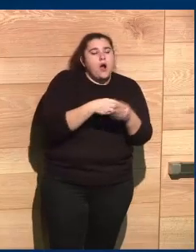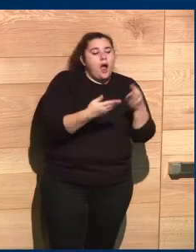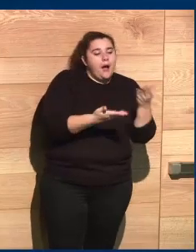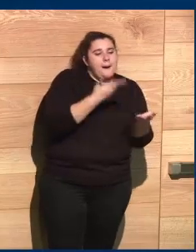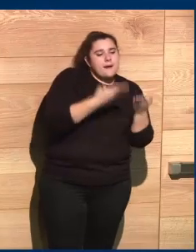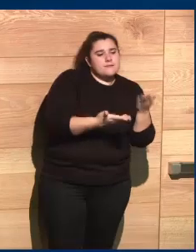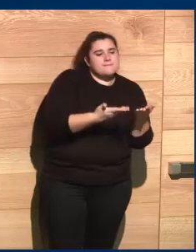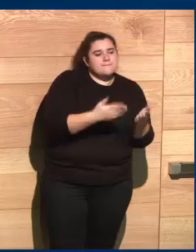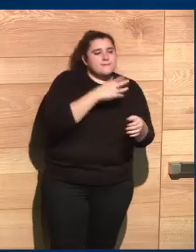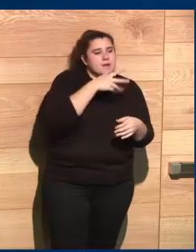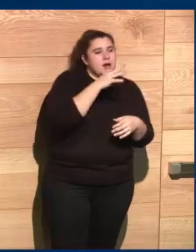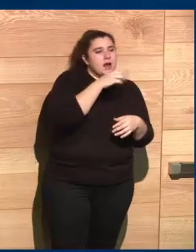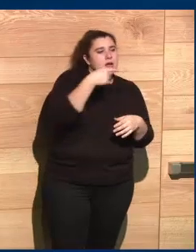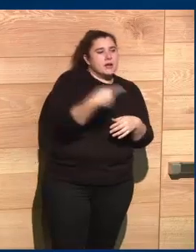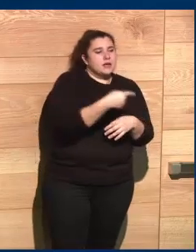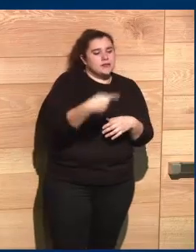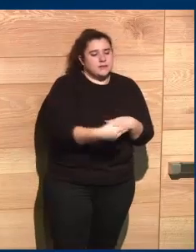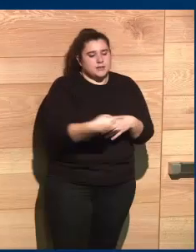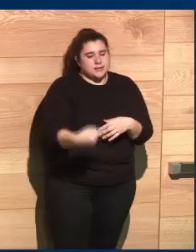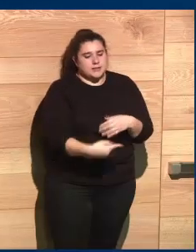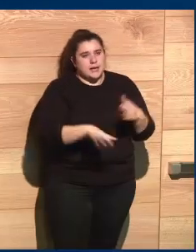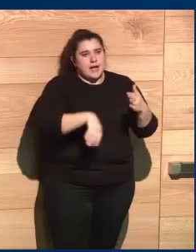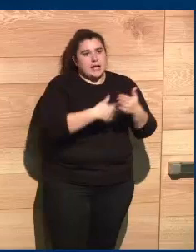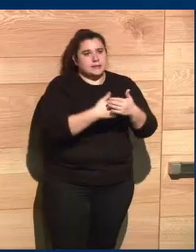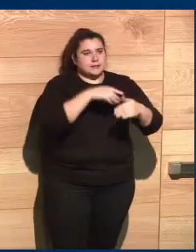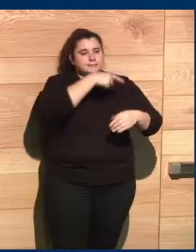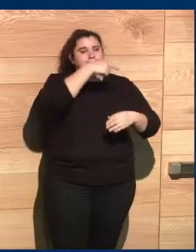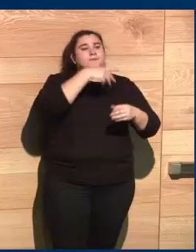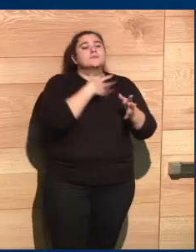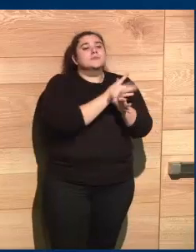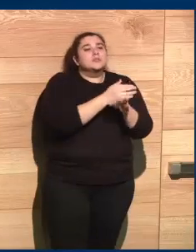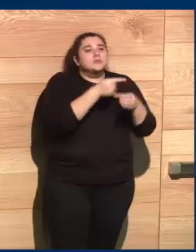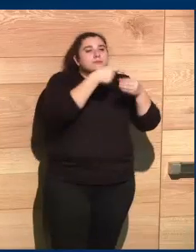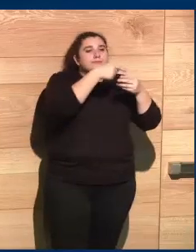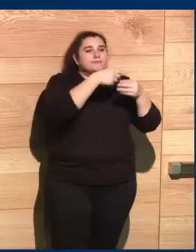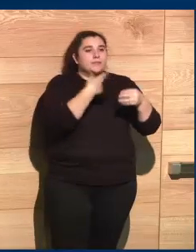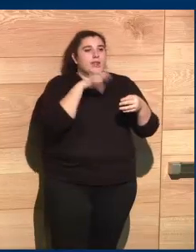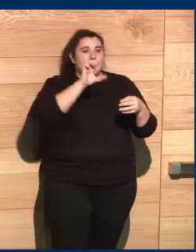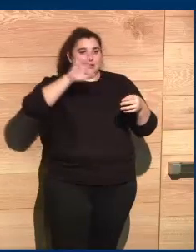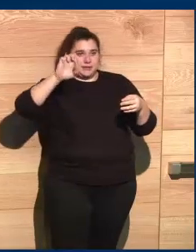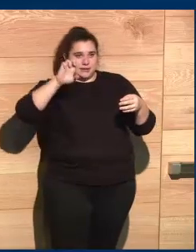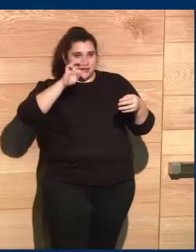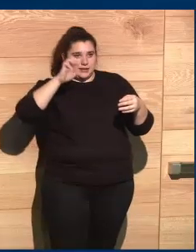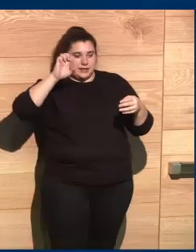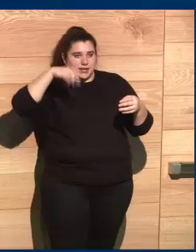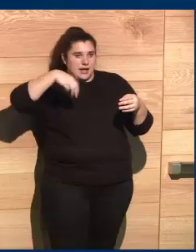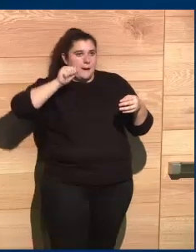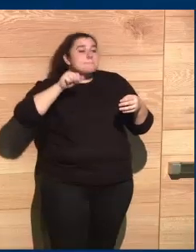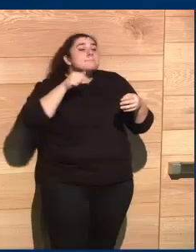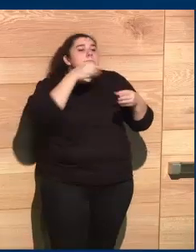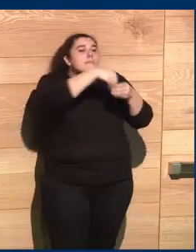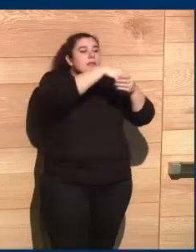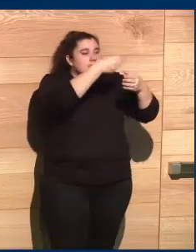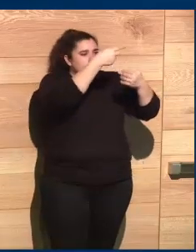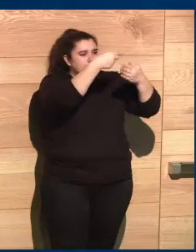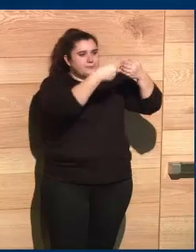en Steam hasta que el juego desapareció de la vista. Es decir, utilizaron el sistema que tiene Steam para dar visibilidad a los